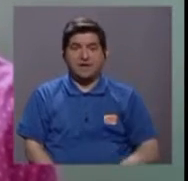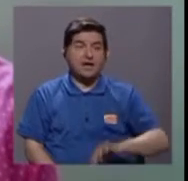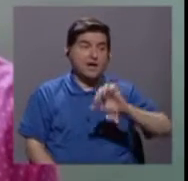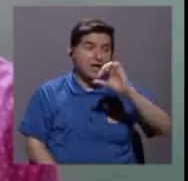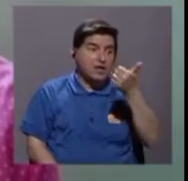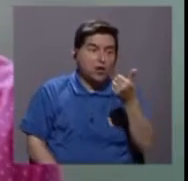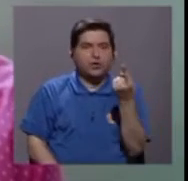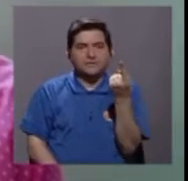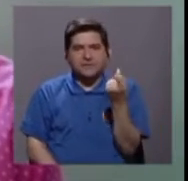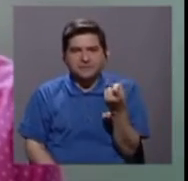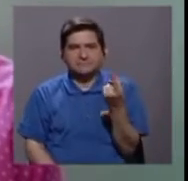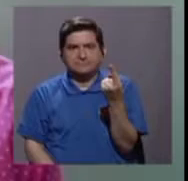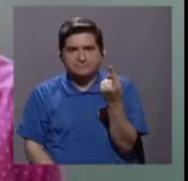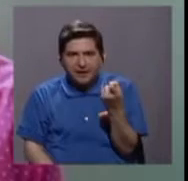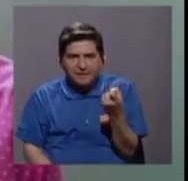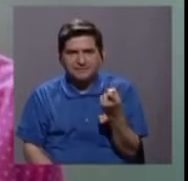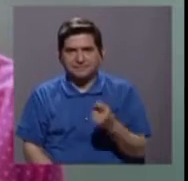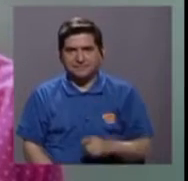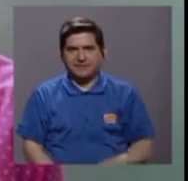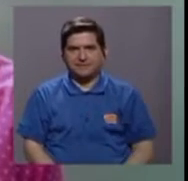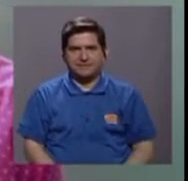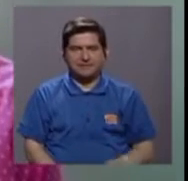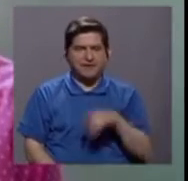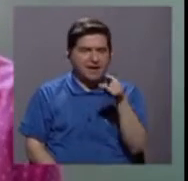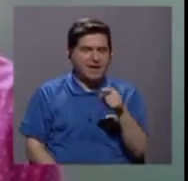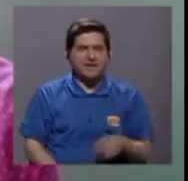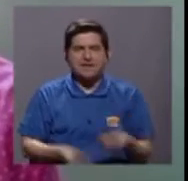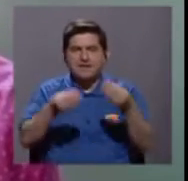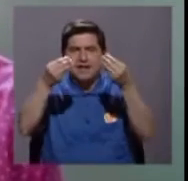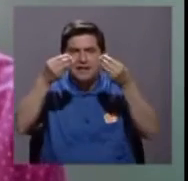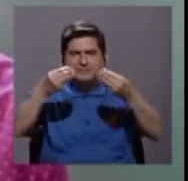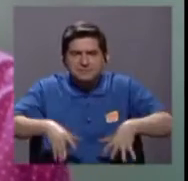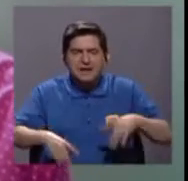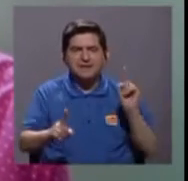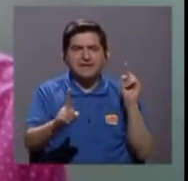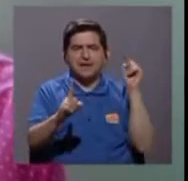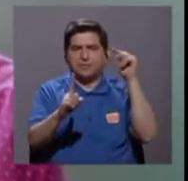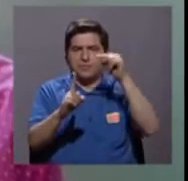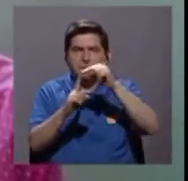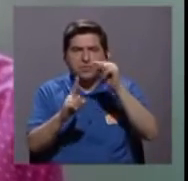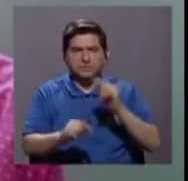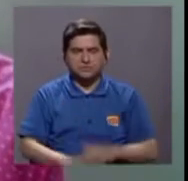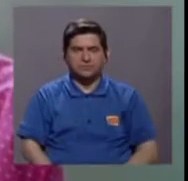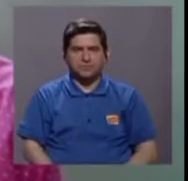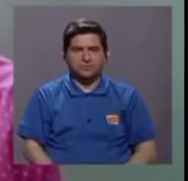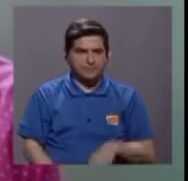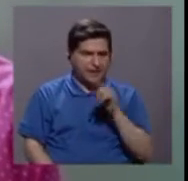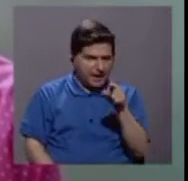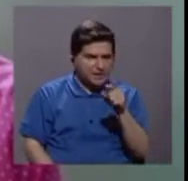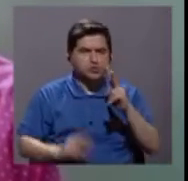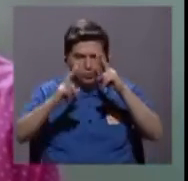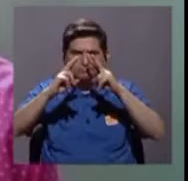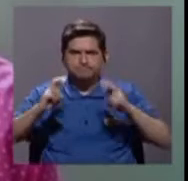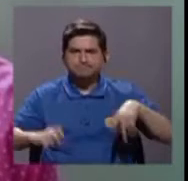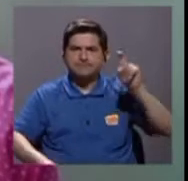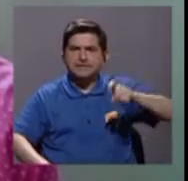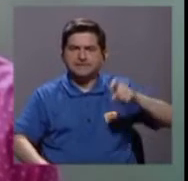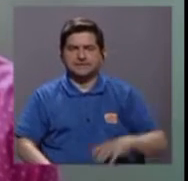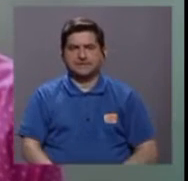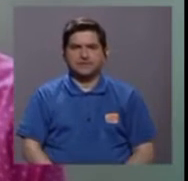otras, ¿verdad? Que van perdiendo el propósito. Entonces, revisemos eso.